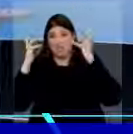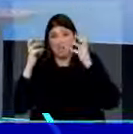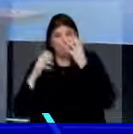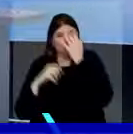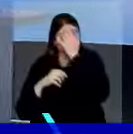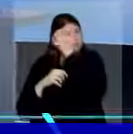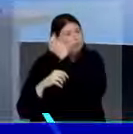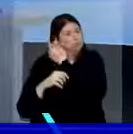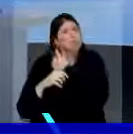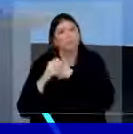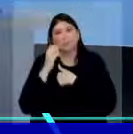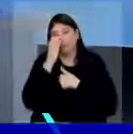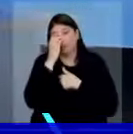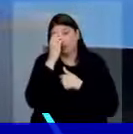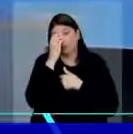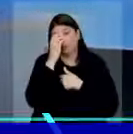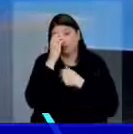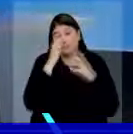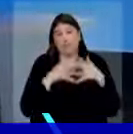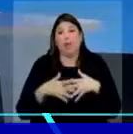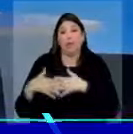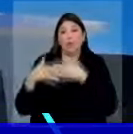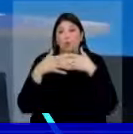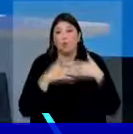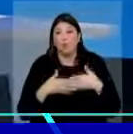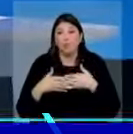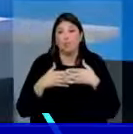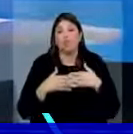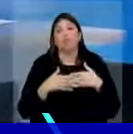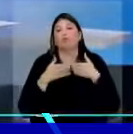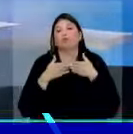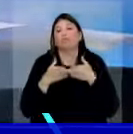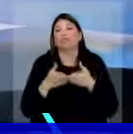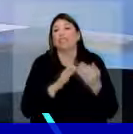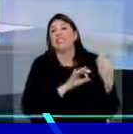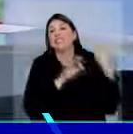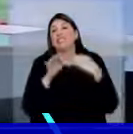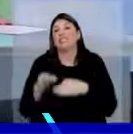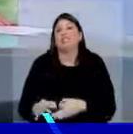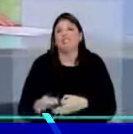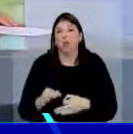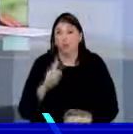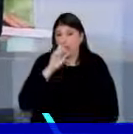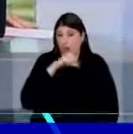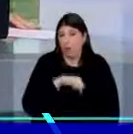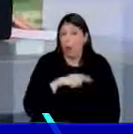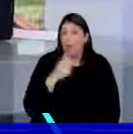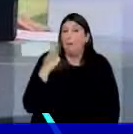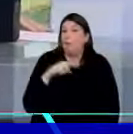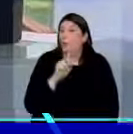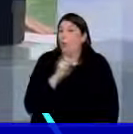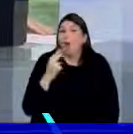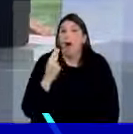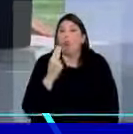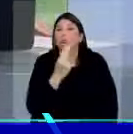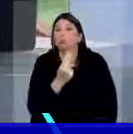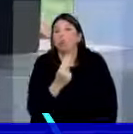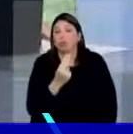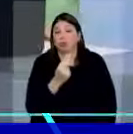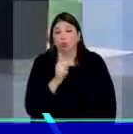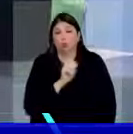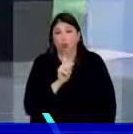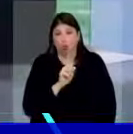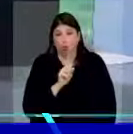Bueno, un buque de la Guardia Costera de los Estados Unidos llegó al puerto de Montevideo sin autorización del Parlamento y el Frente Amplio va a pedir explicaciones